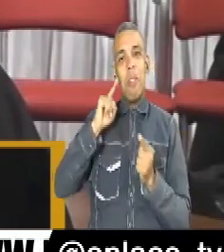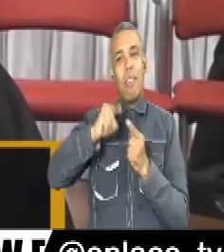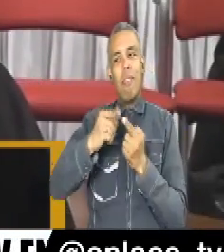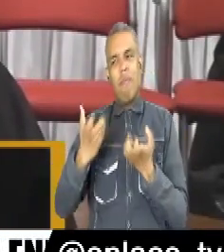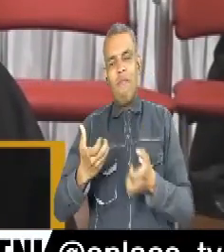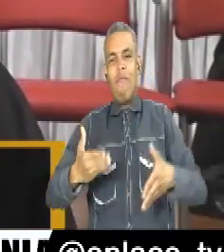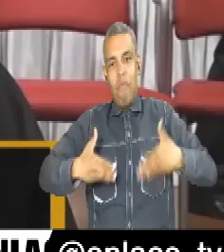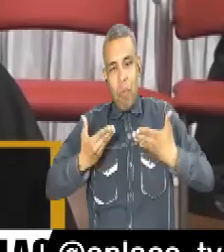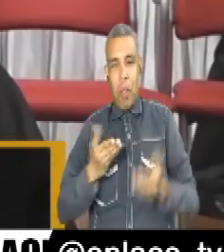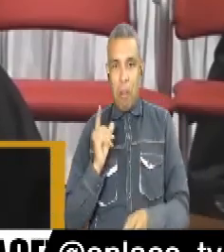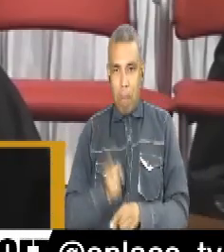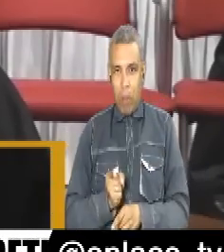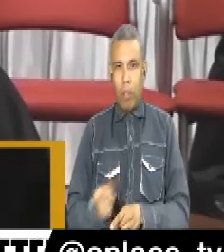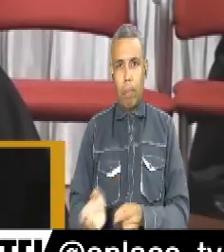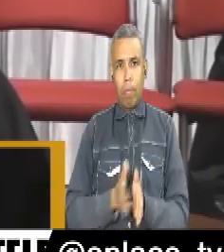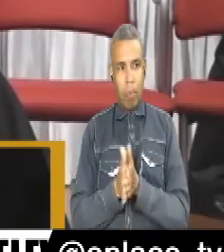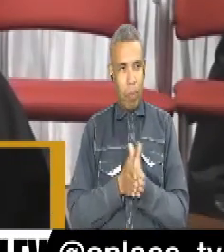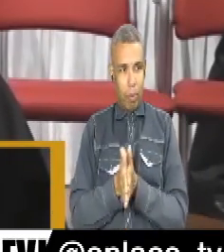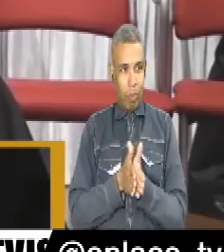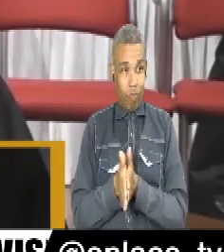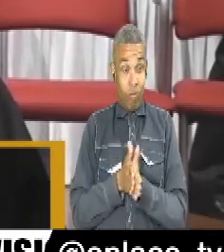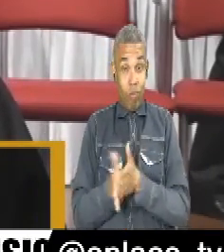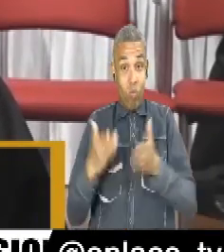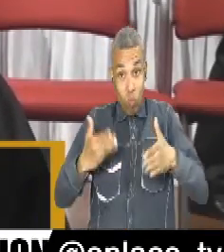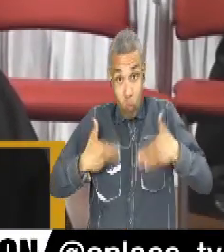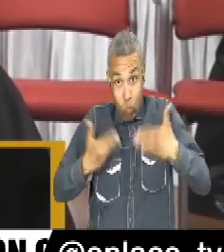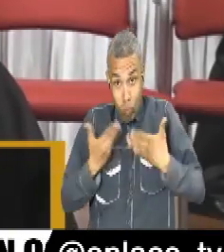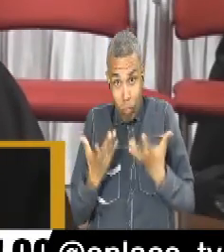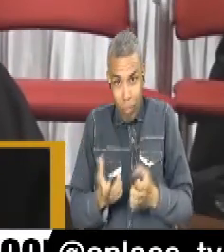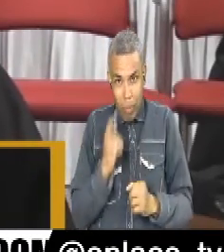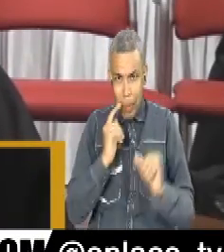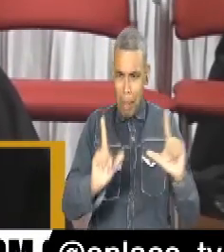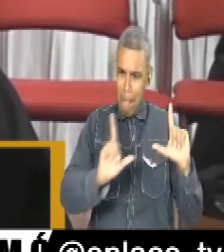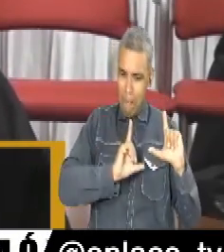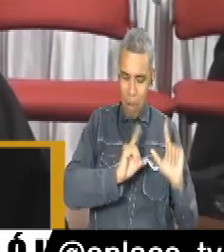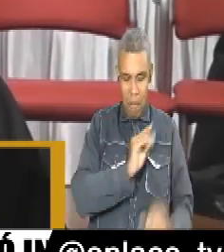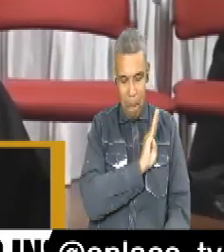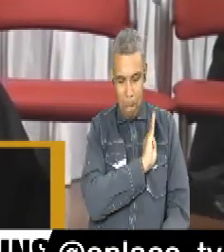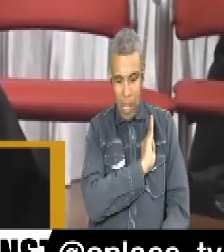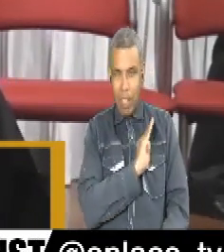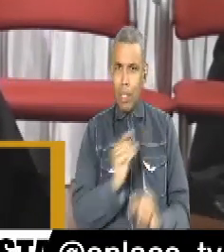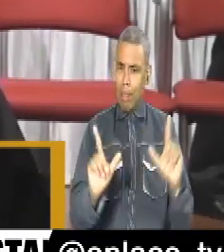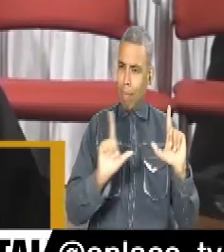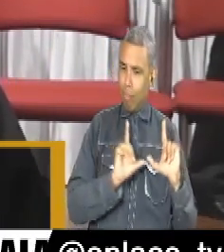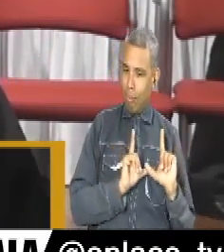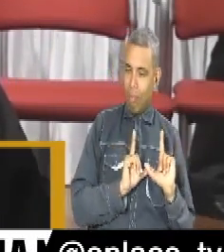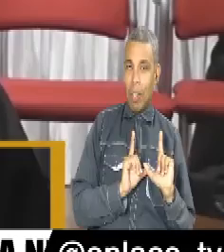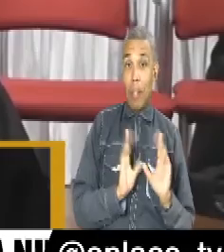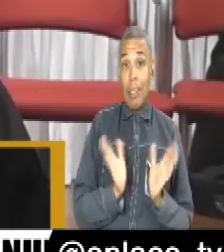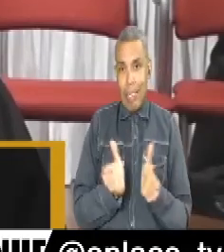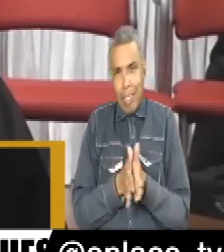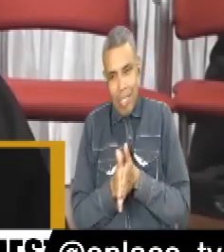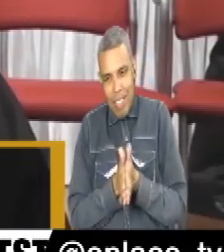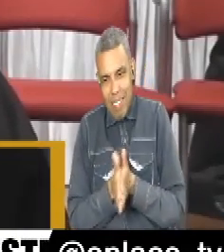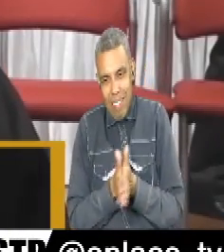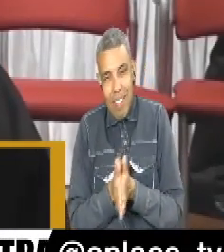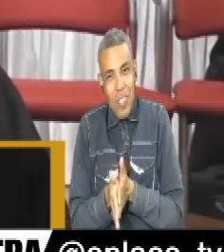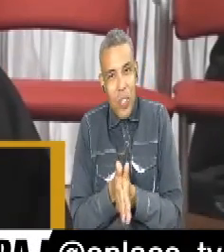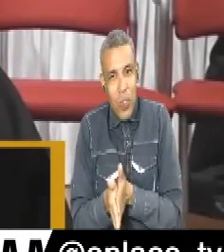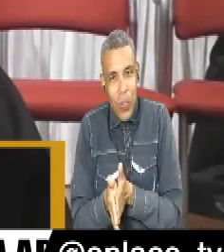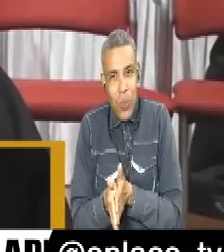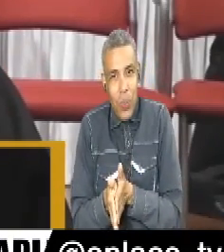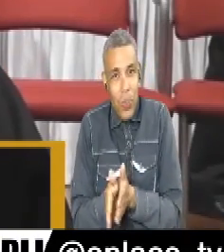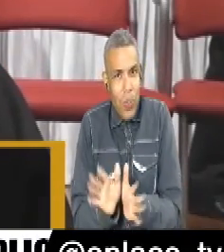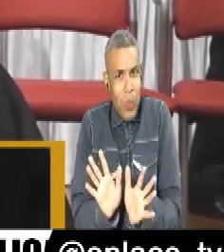agradable llegar a una meta de estas, ser bachiller, porque pues dentro de una institución a cumplir unas metas